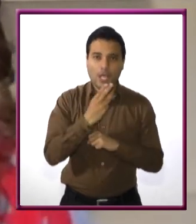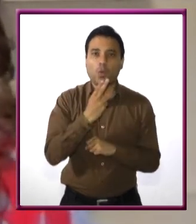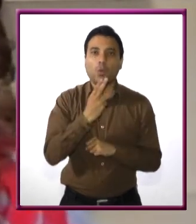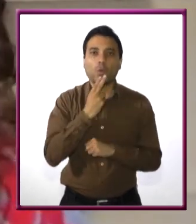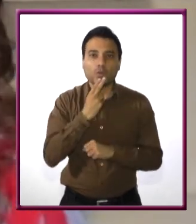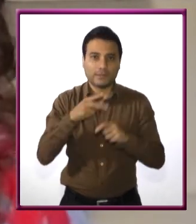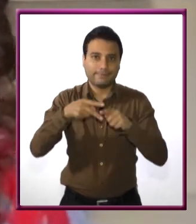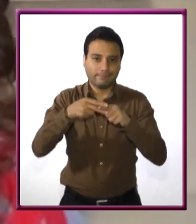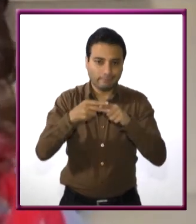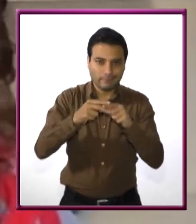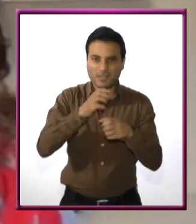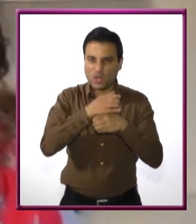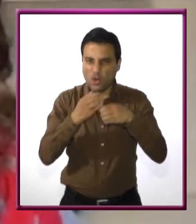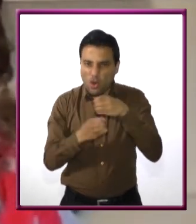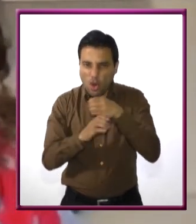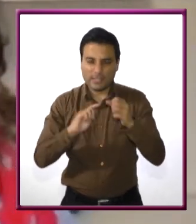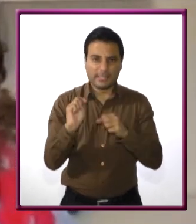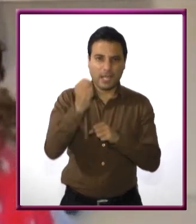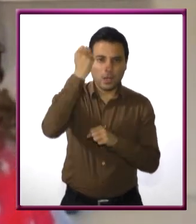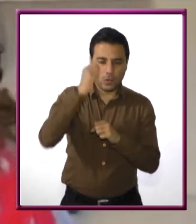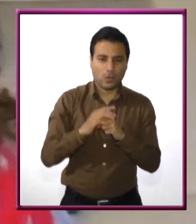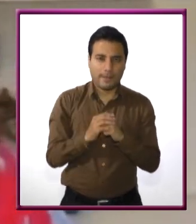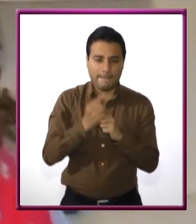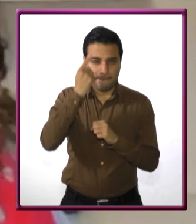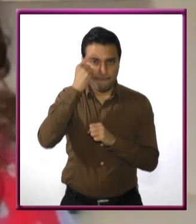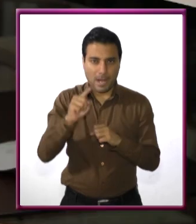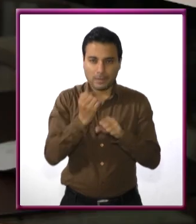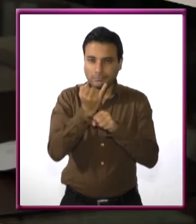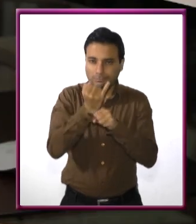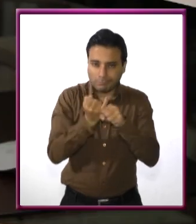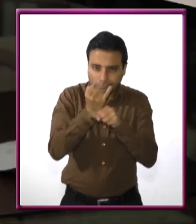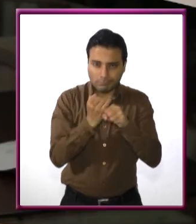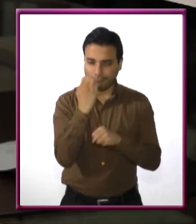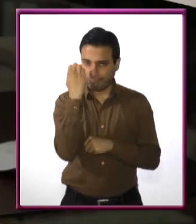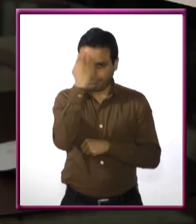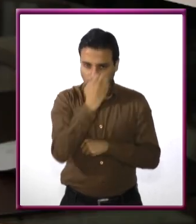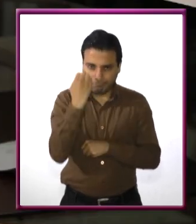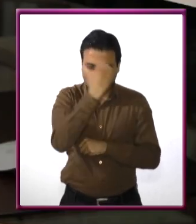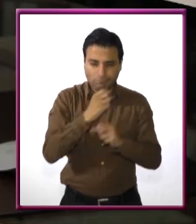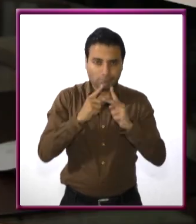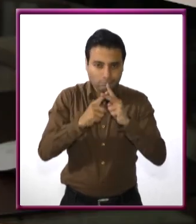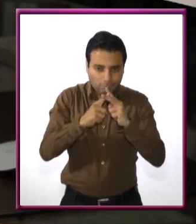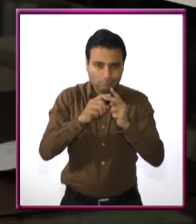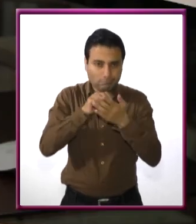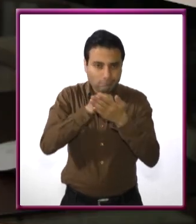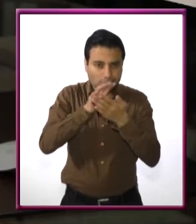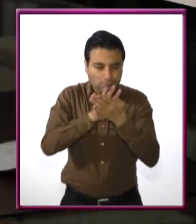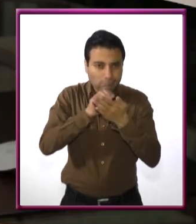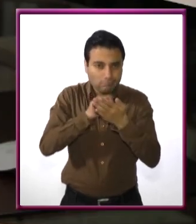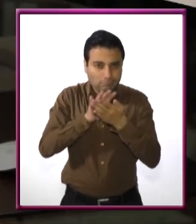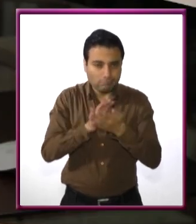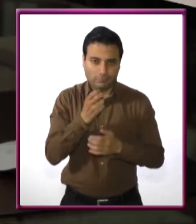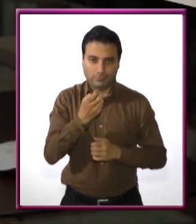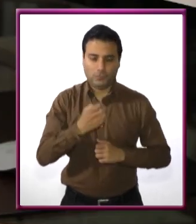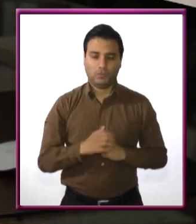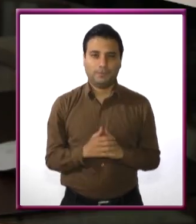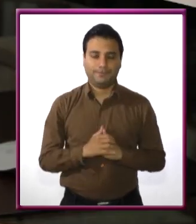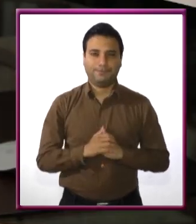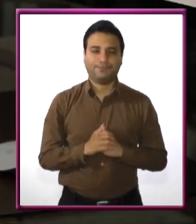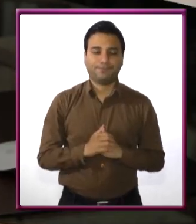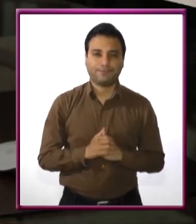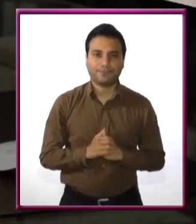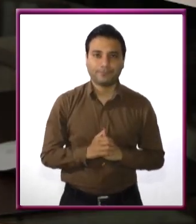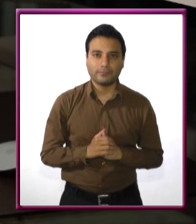de herramientas, artefactos y tecnologías para poder observar, cuantificar y medir lo que existe en nuestro